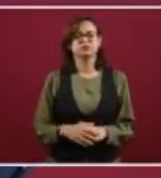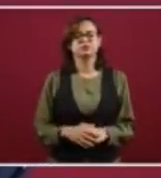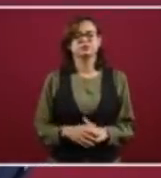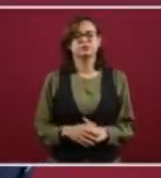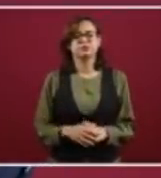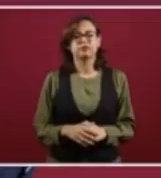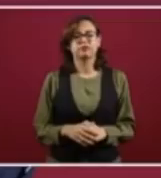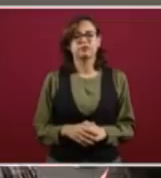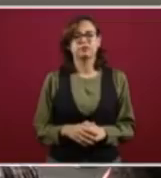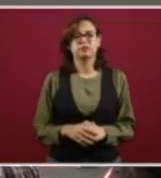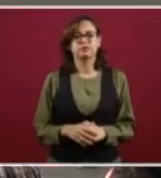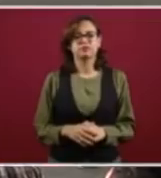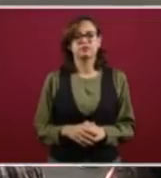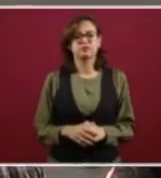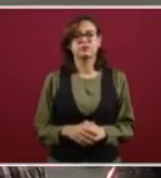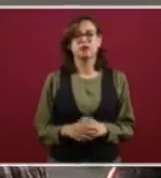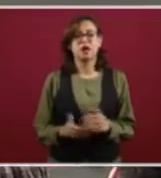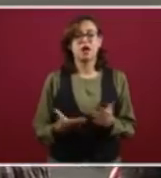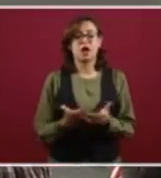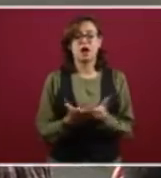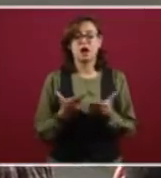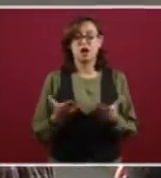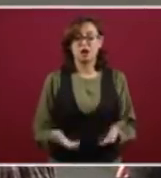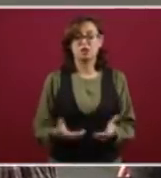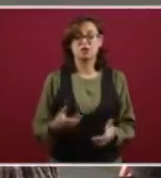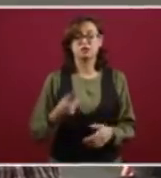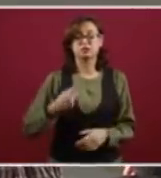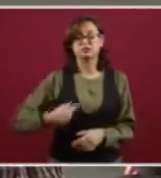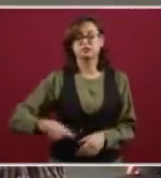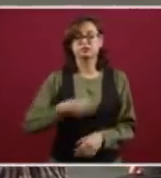Estamos en una etapa nueva